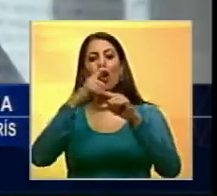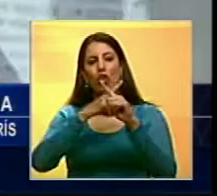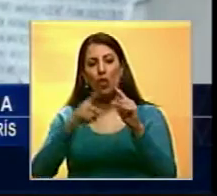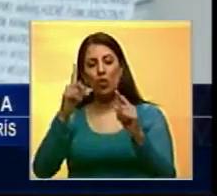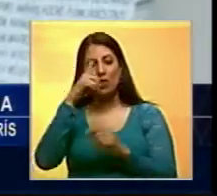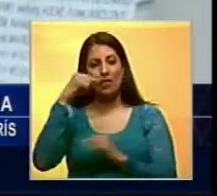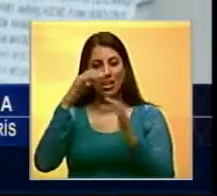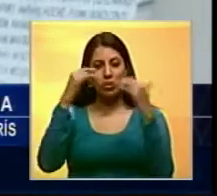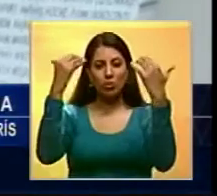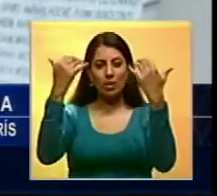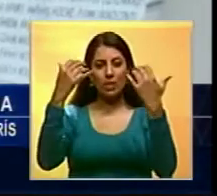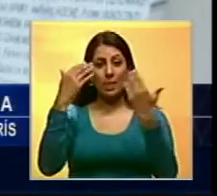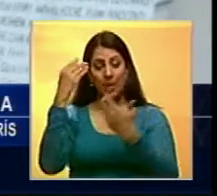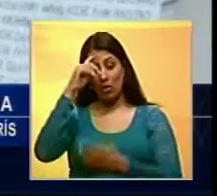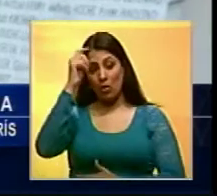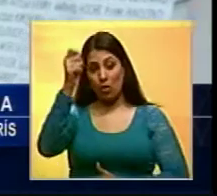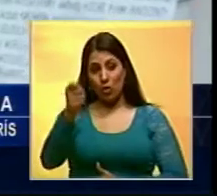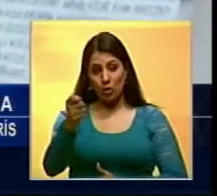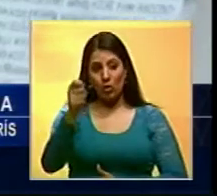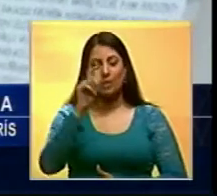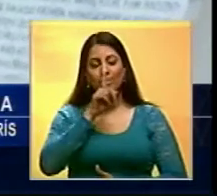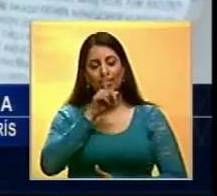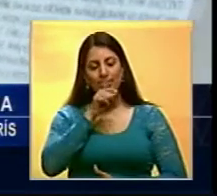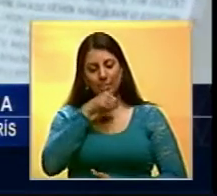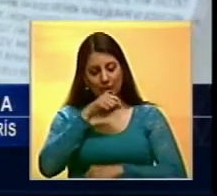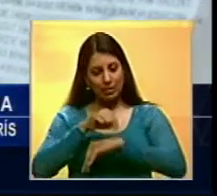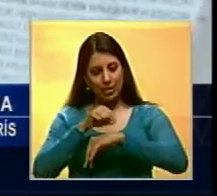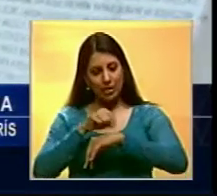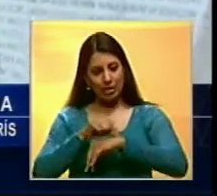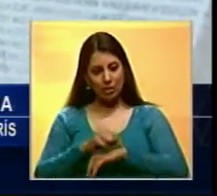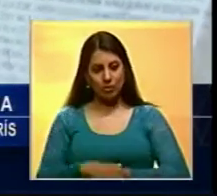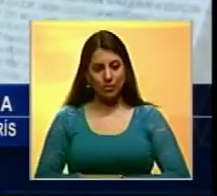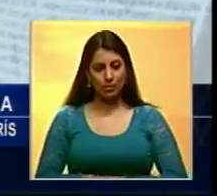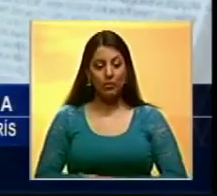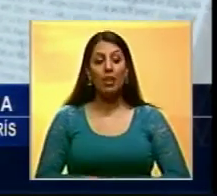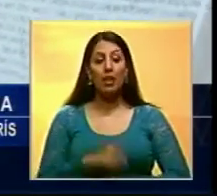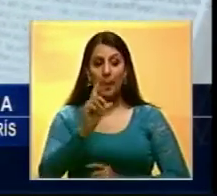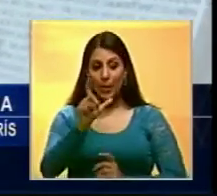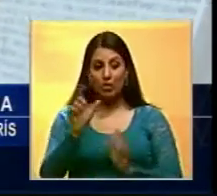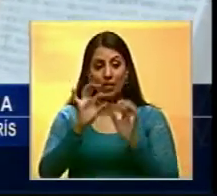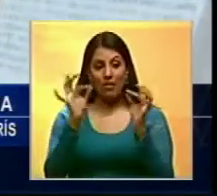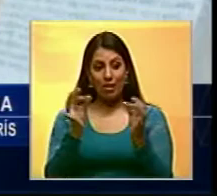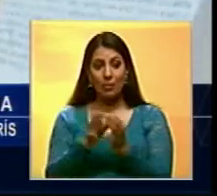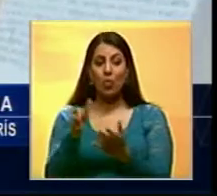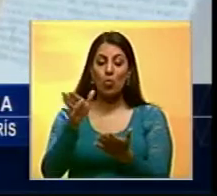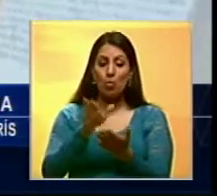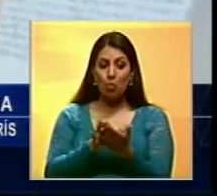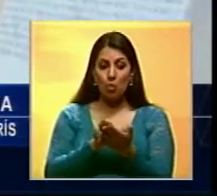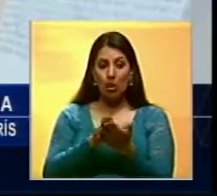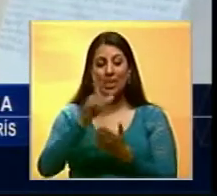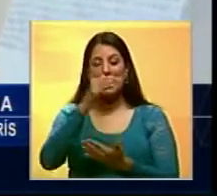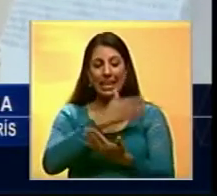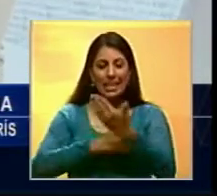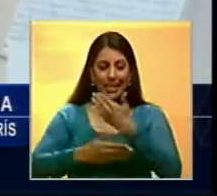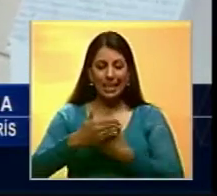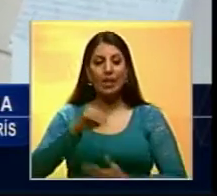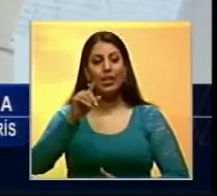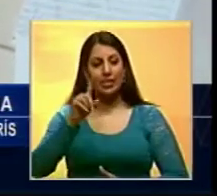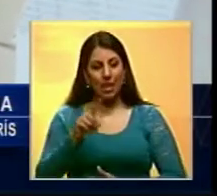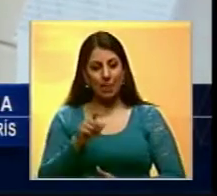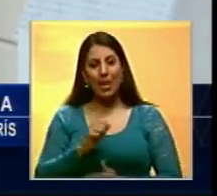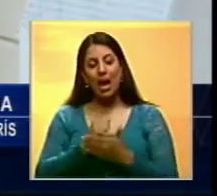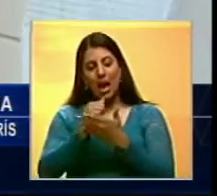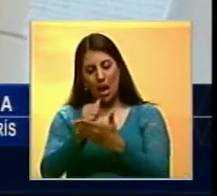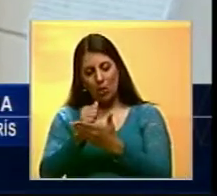de Francia. Durante el homenaje se guardaron varios minutos de silencio. Familiares de los fallecidos y quienes resultaron heridos